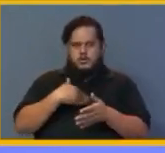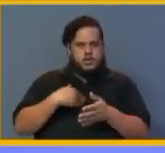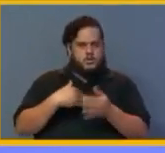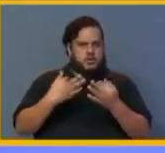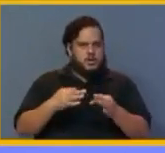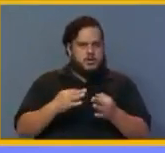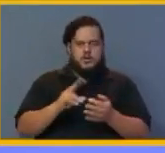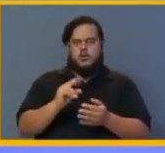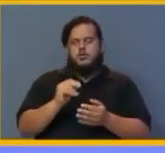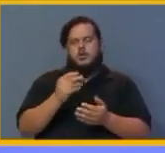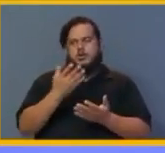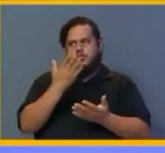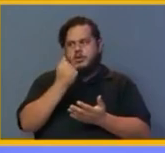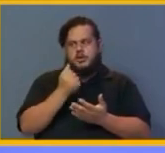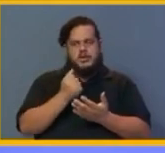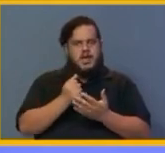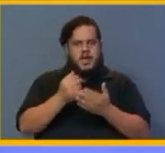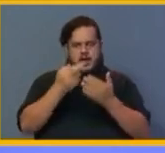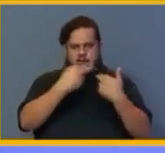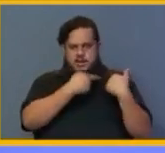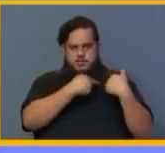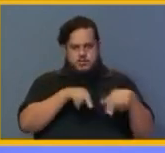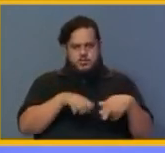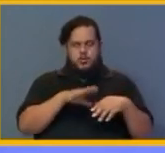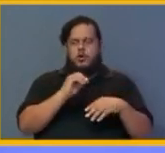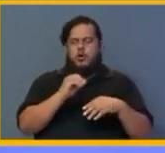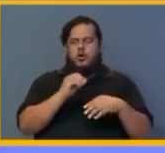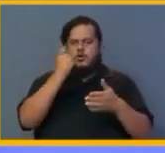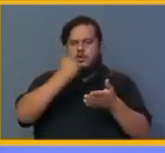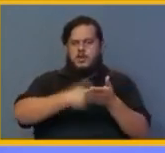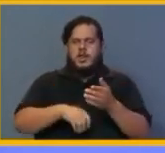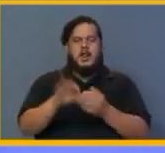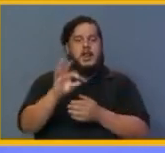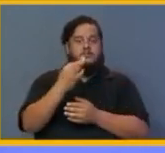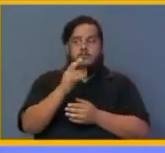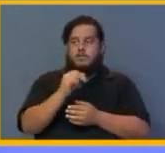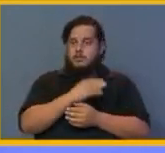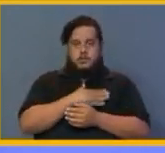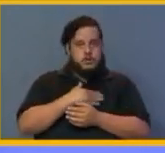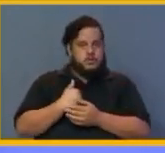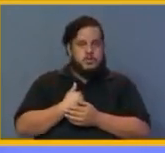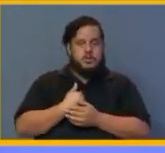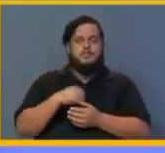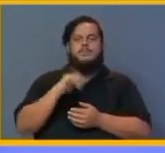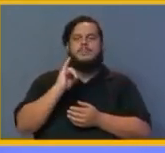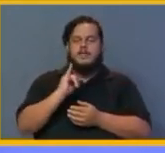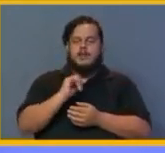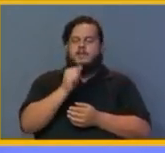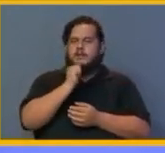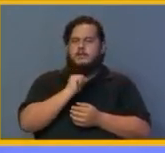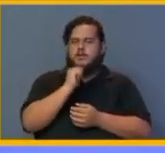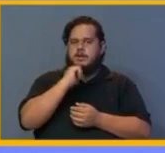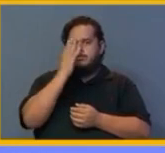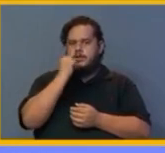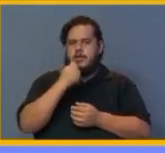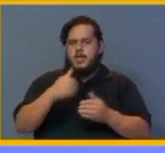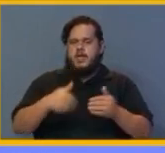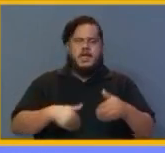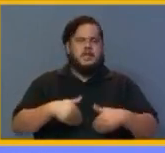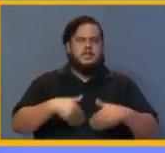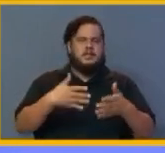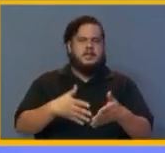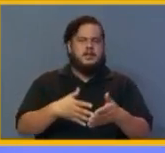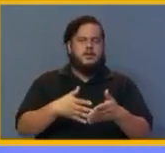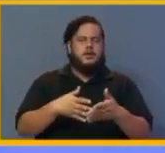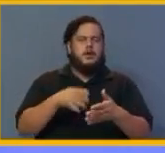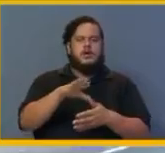sea irrespetuoso o porque es muy exigente o porque las formas no le gusta, y ahí se lo tenés que aguantar porque es el técnico que eligió la dirigencia,